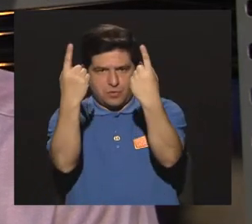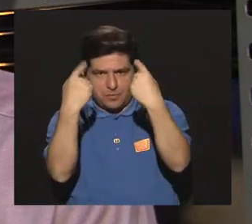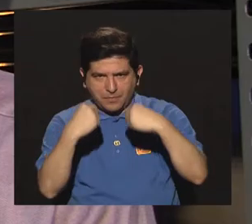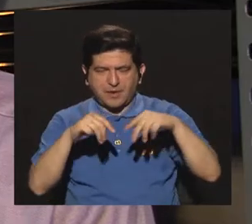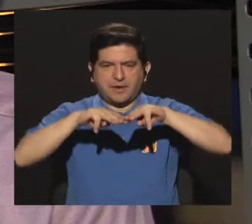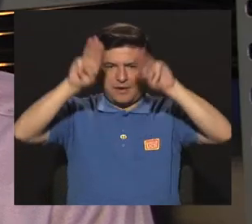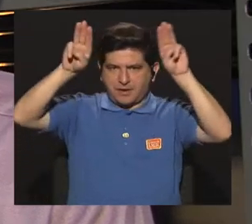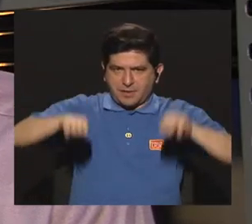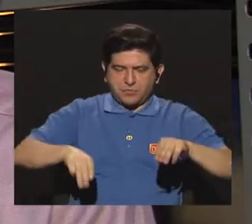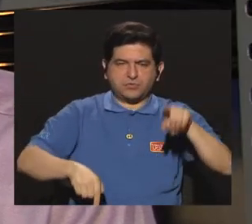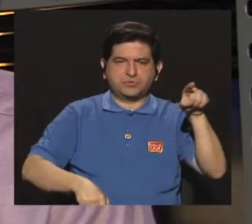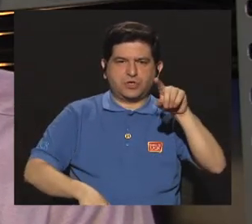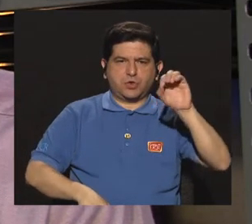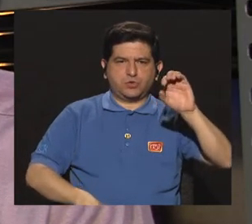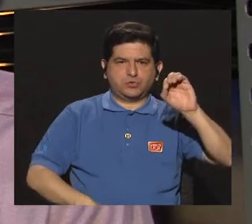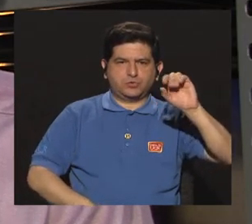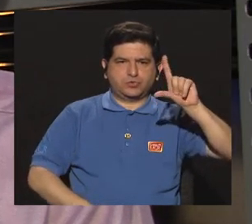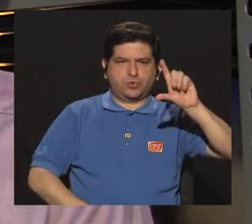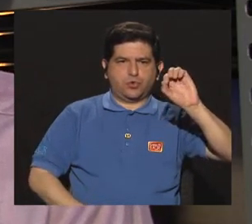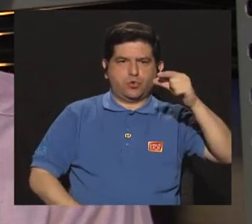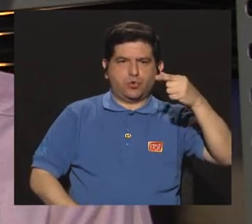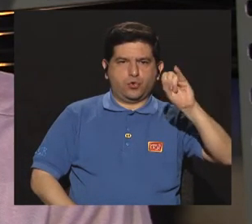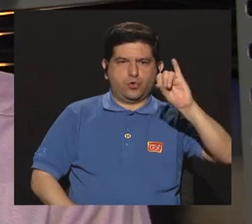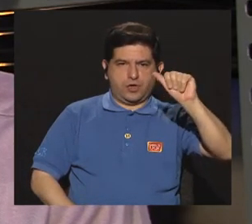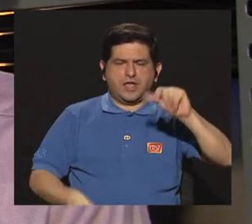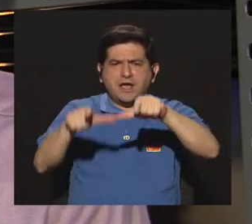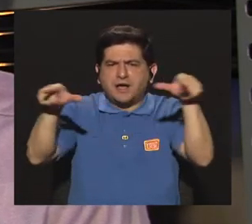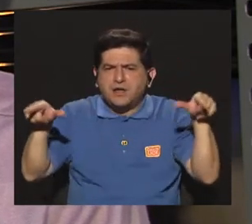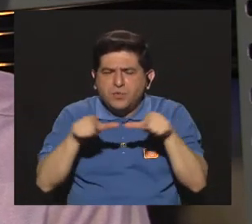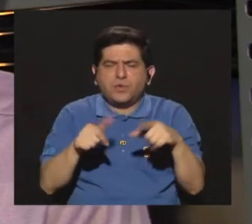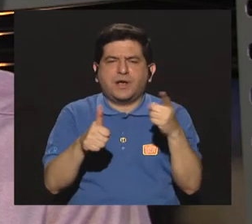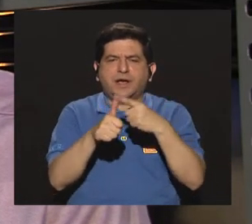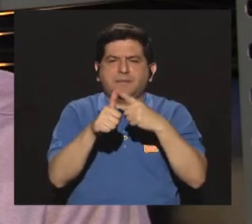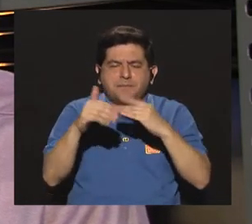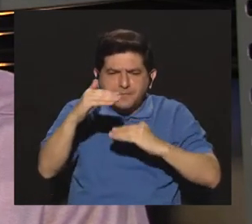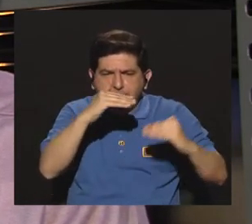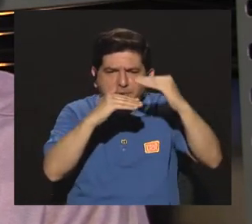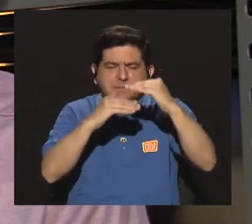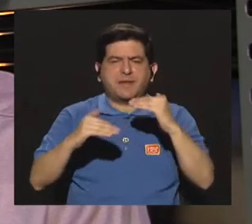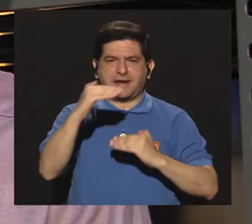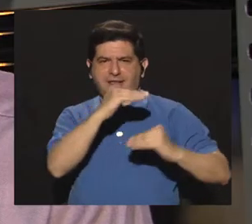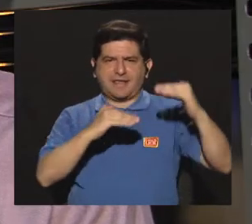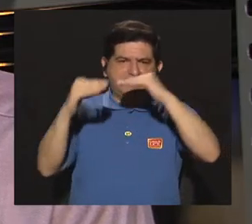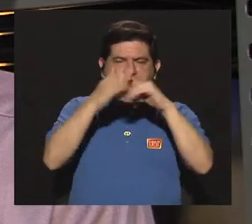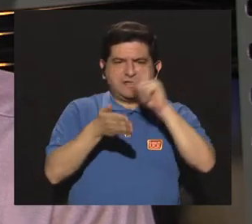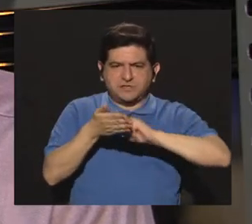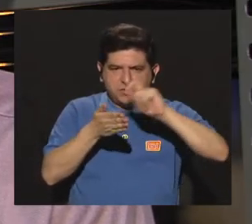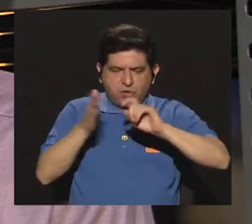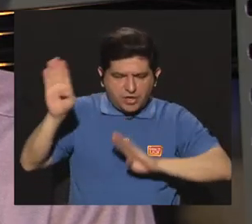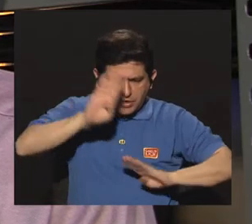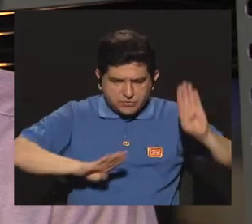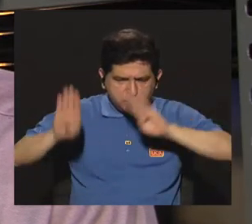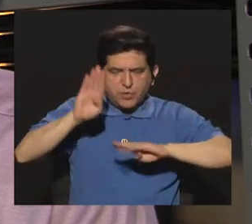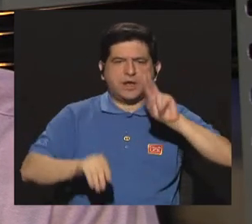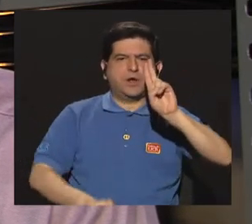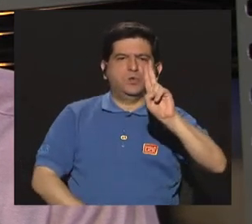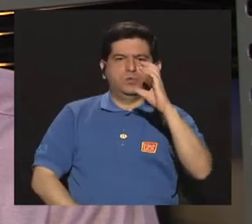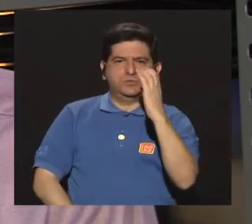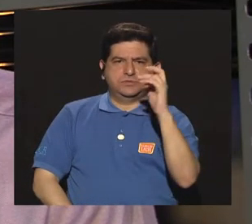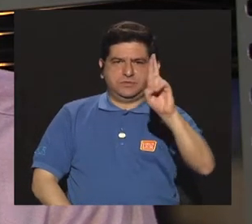las instalaciones del museo de zoología que está ubicado en la primera planta del edificio de la escuela de biología de la universidad